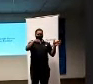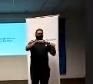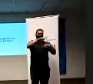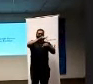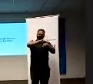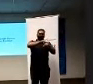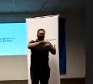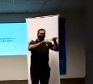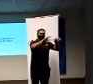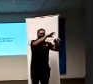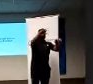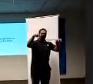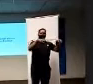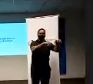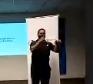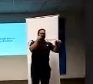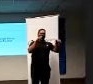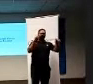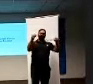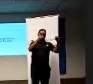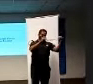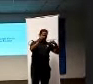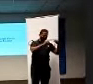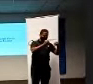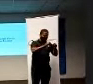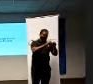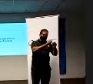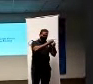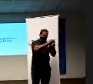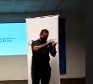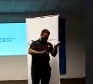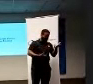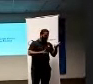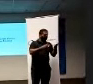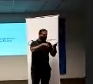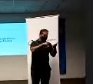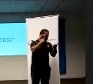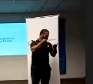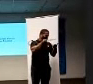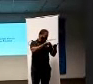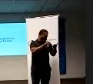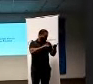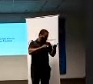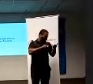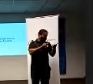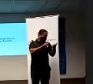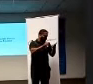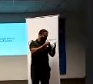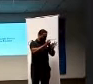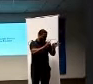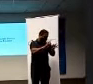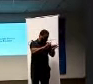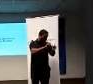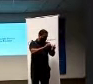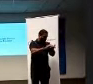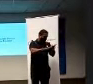El ministerio divide en 5 ejes para poder tener un panorama de cómo se